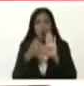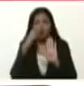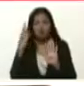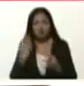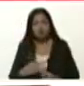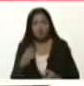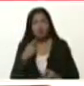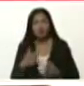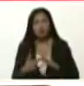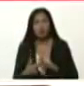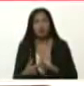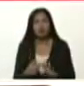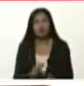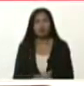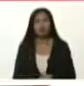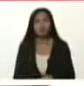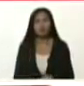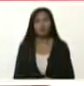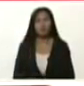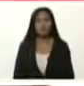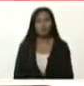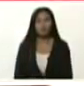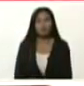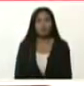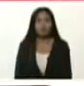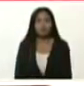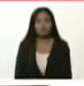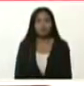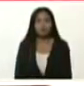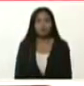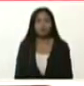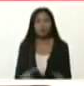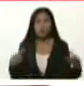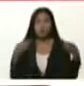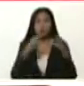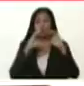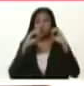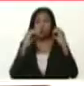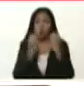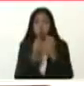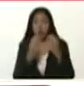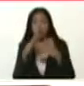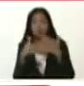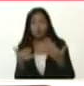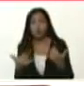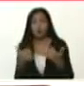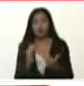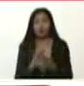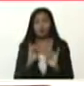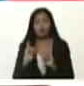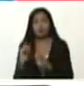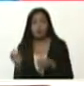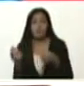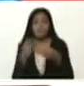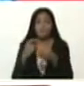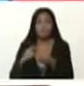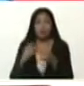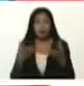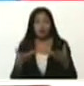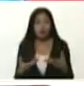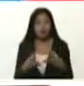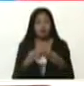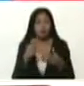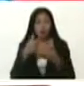Oficial y cúmplase. Corporaciones, bueno, y por estas corporaciones recibirán todos